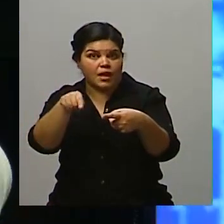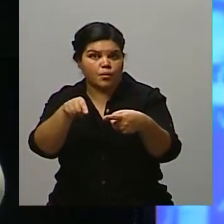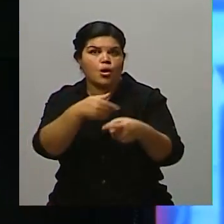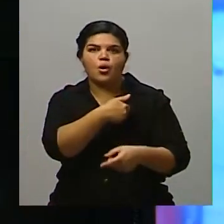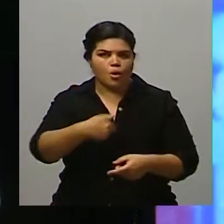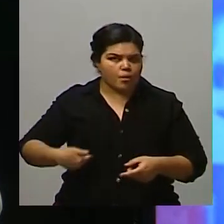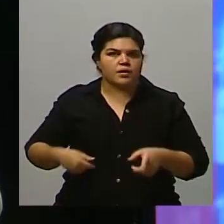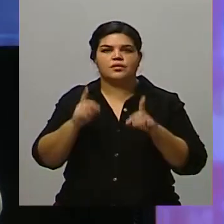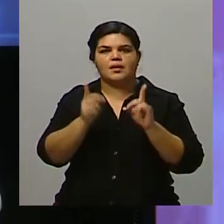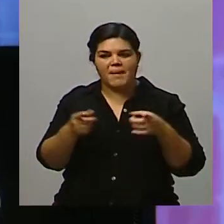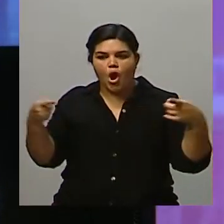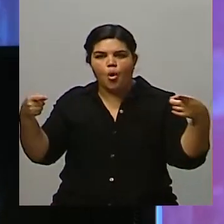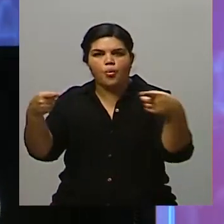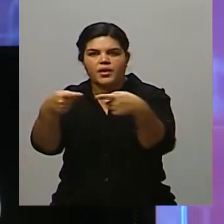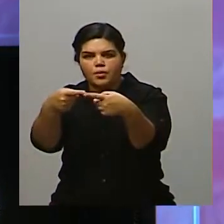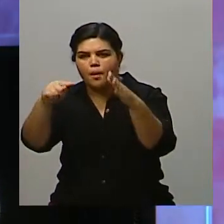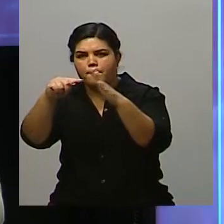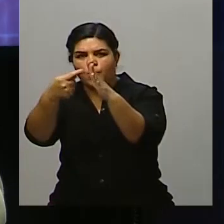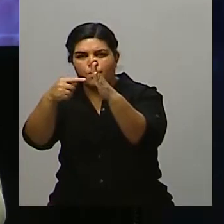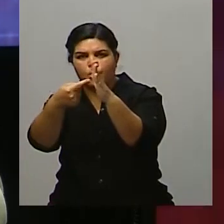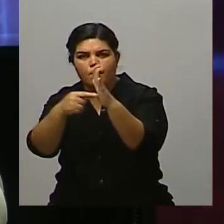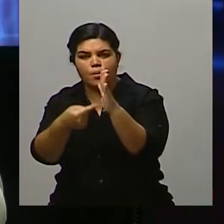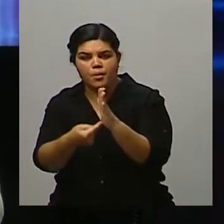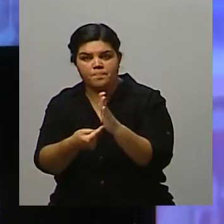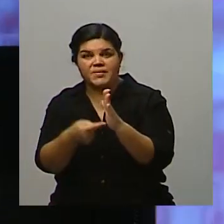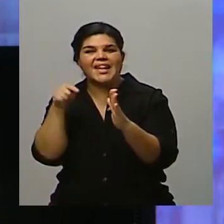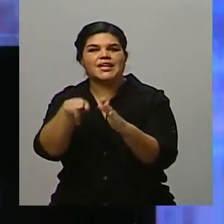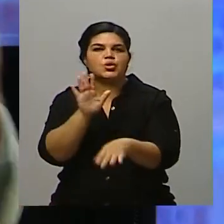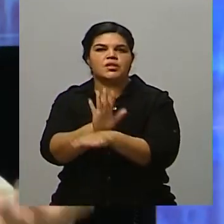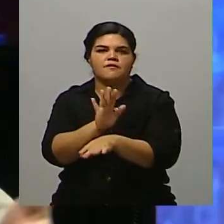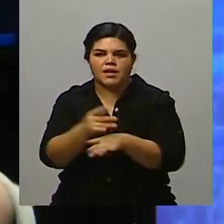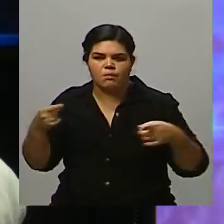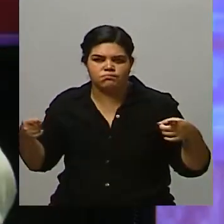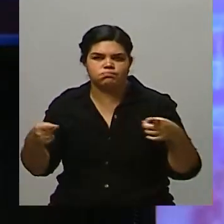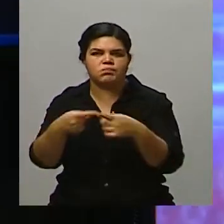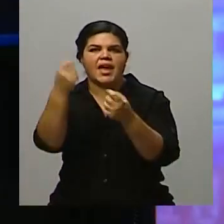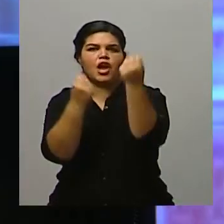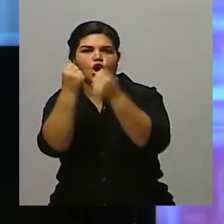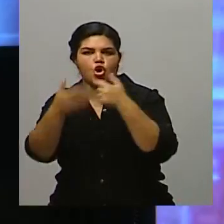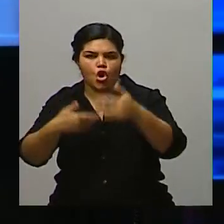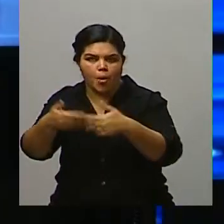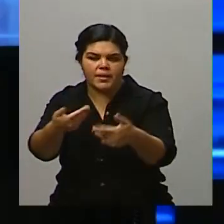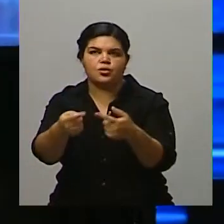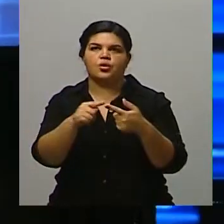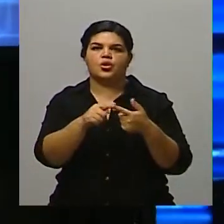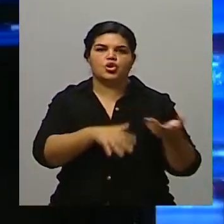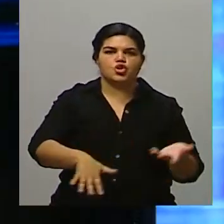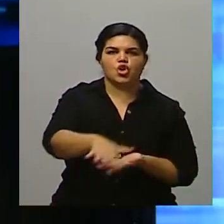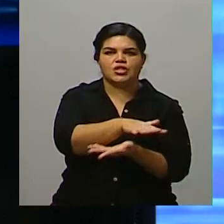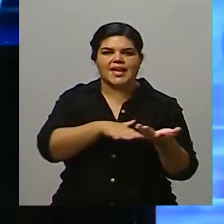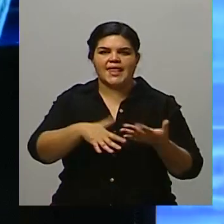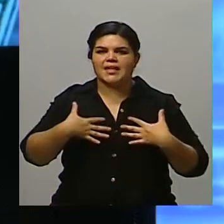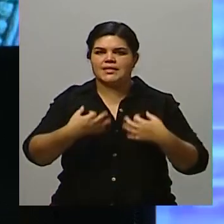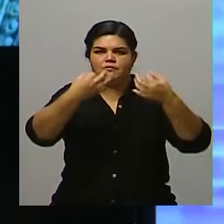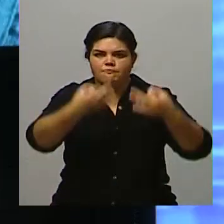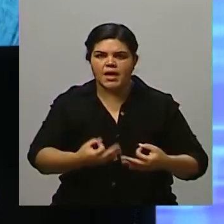objetivos, y esos objetivos tienden al desarrollo económico, por lo general, tienden al desarrollo social, al bienestar social, ¿no? Y entonces la